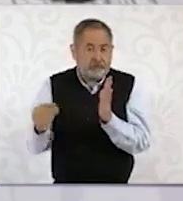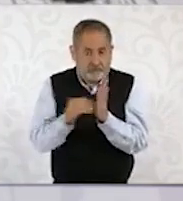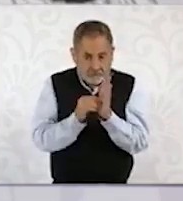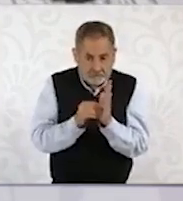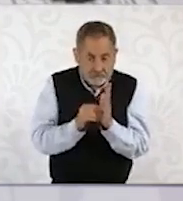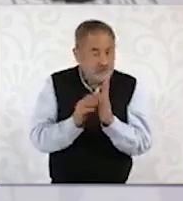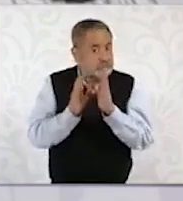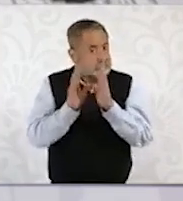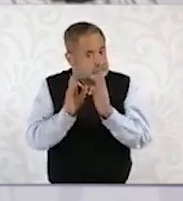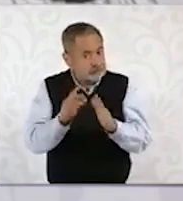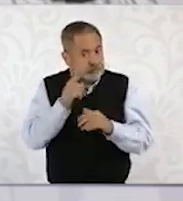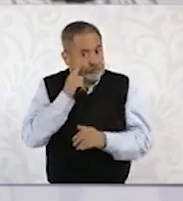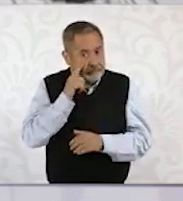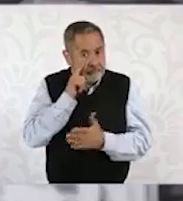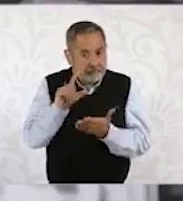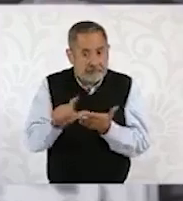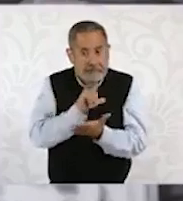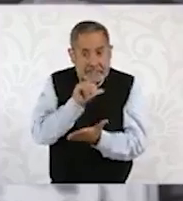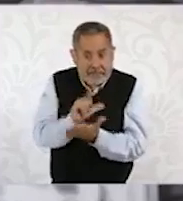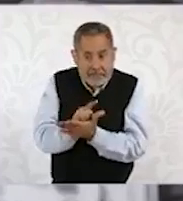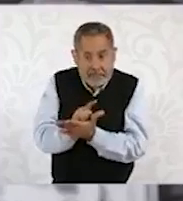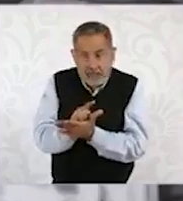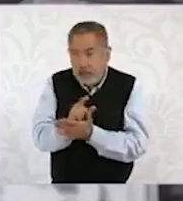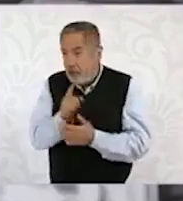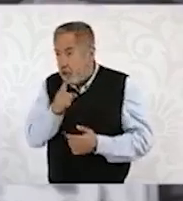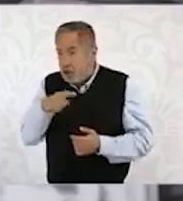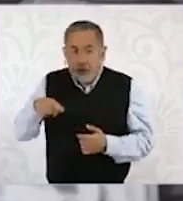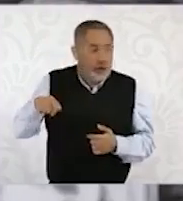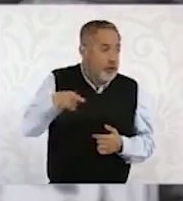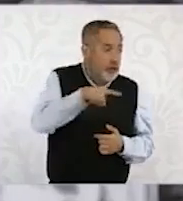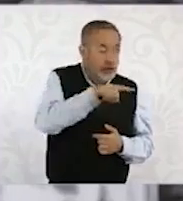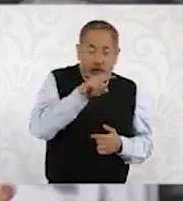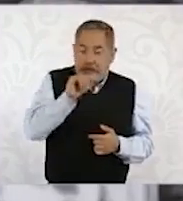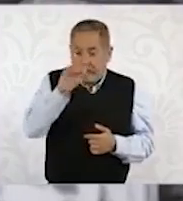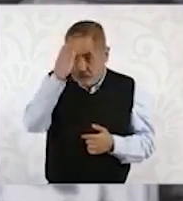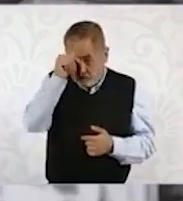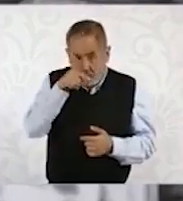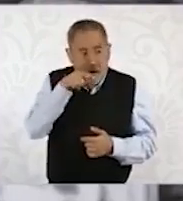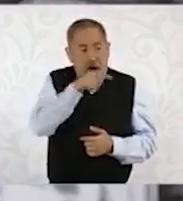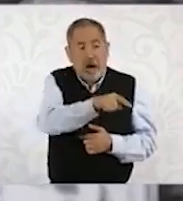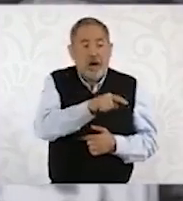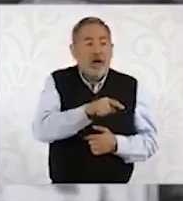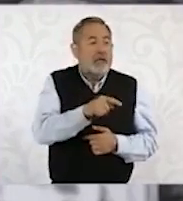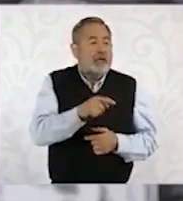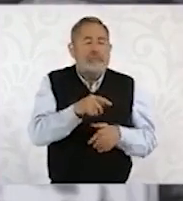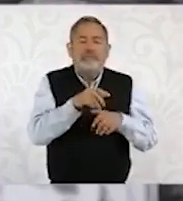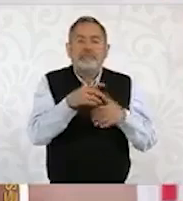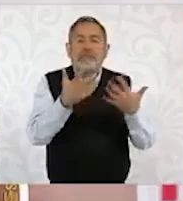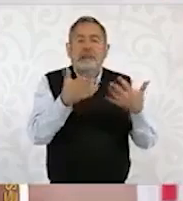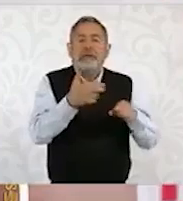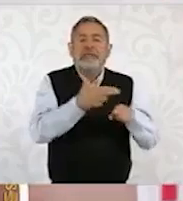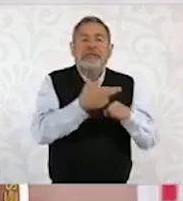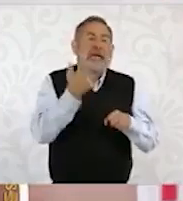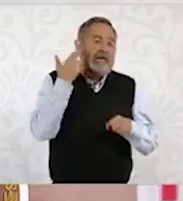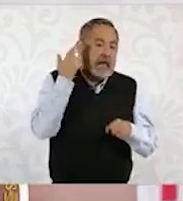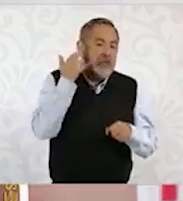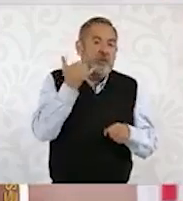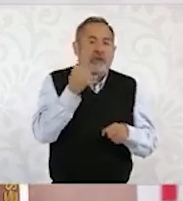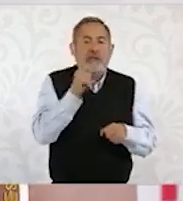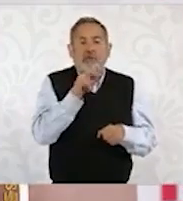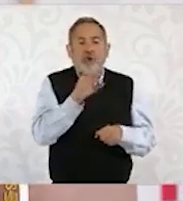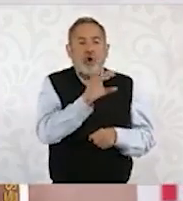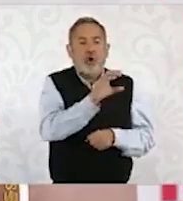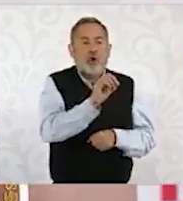cierto estuvo de acuerdo porque hubo muchas discusiones con la Cámara de la Radio y la televisión en su